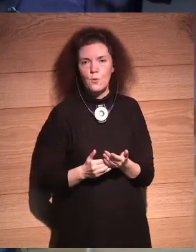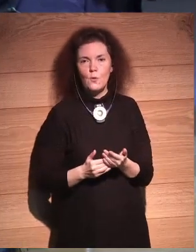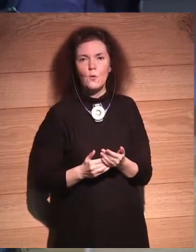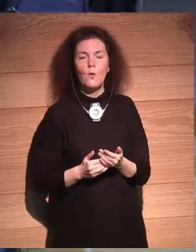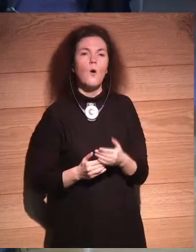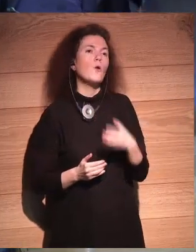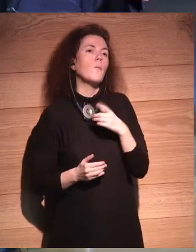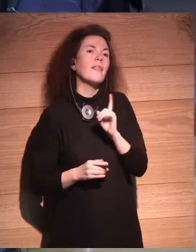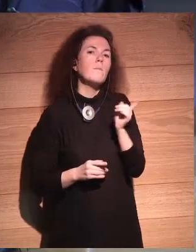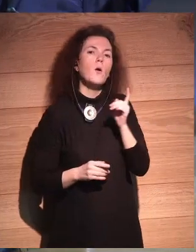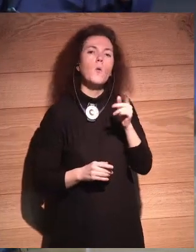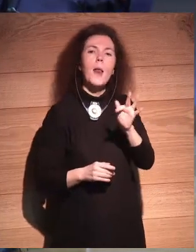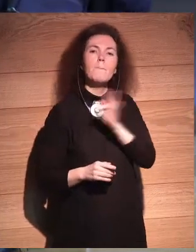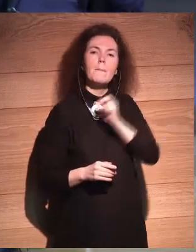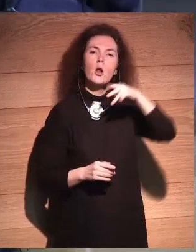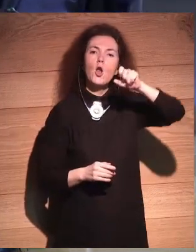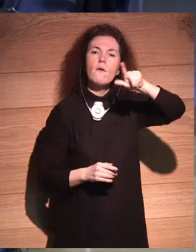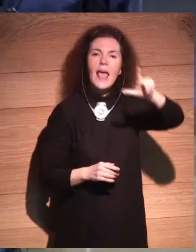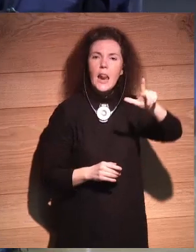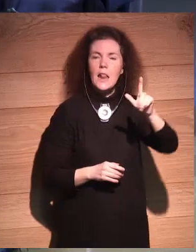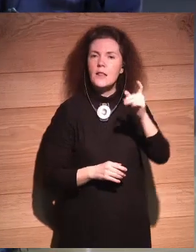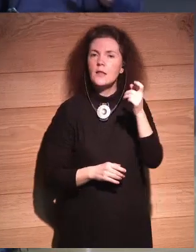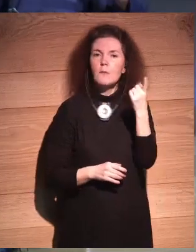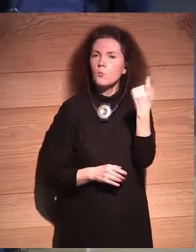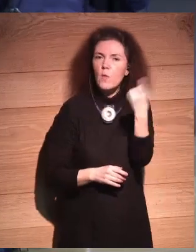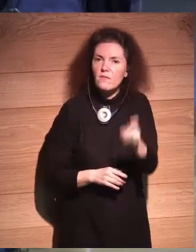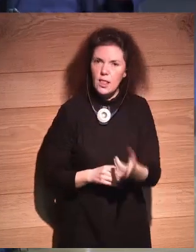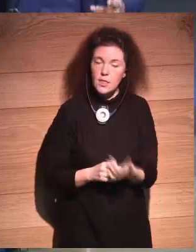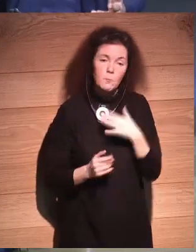tampoco tienen que ser un premio Nobel. Pueden ser cualquier persona,